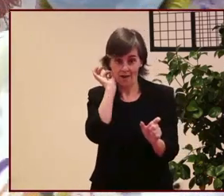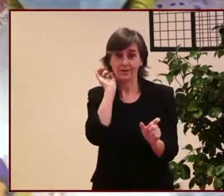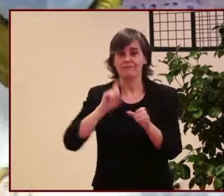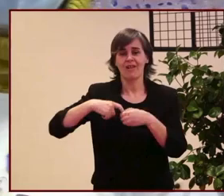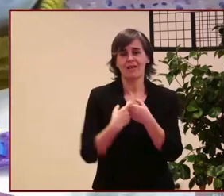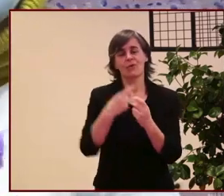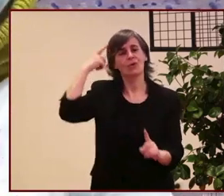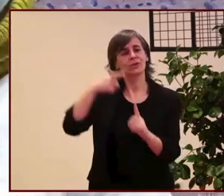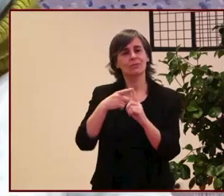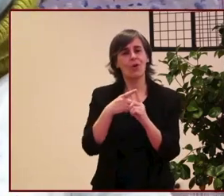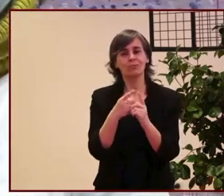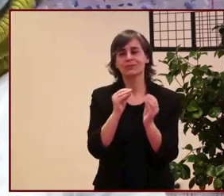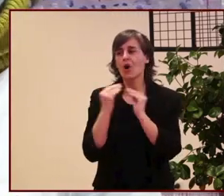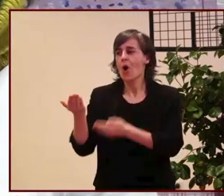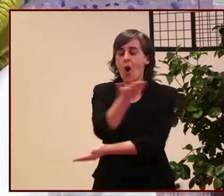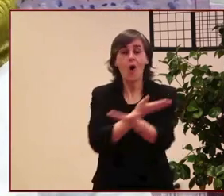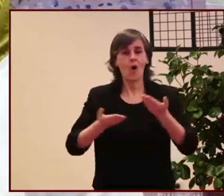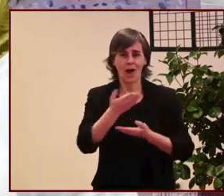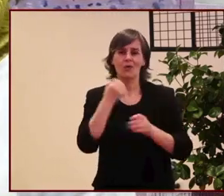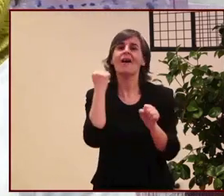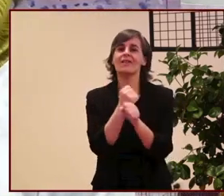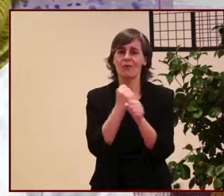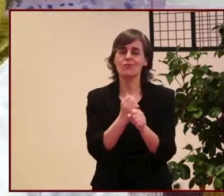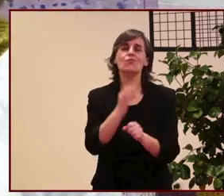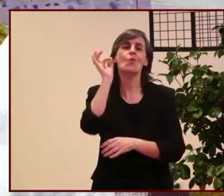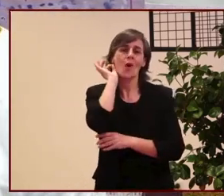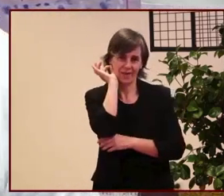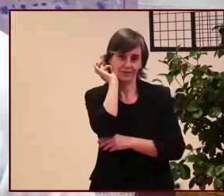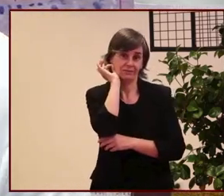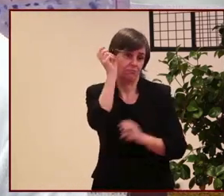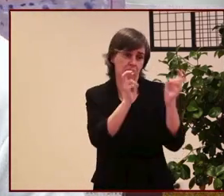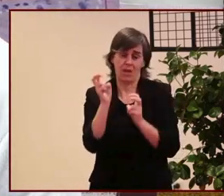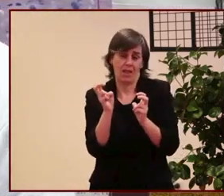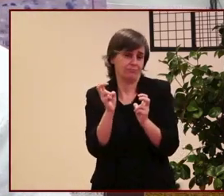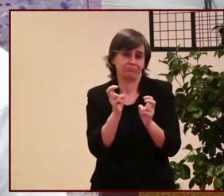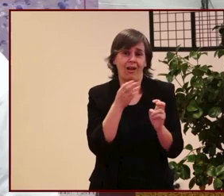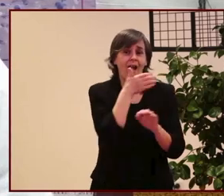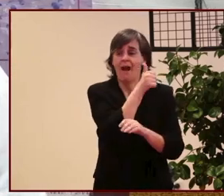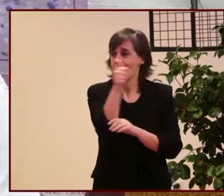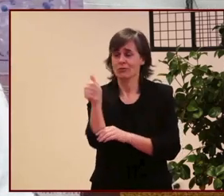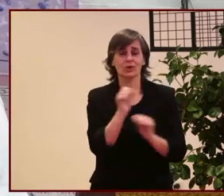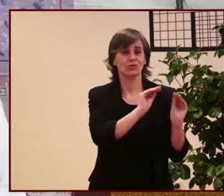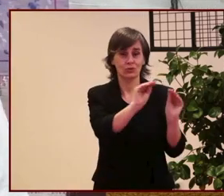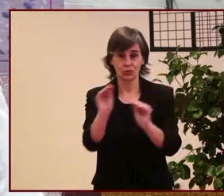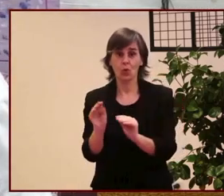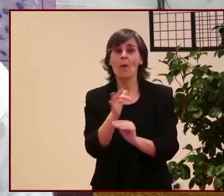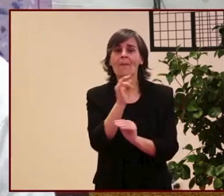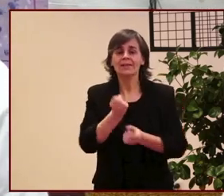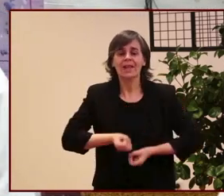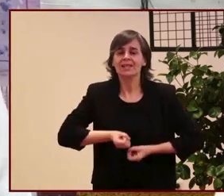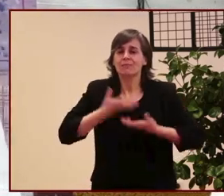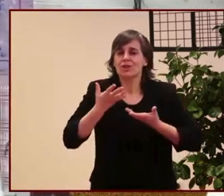la comunidad o traballo las mujeres de distintas horas es la expresión de distintos sentir es en torno a